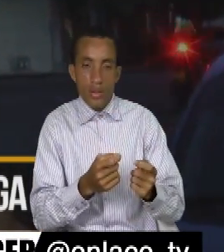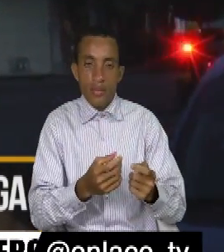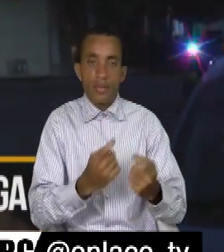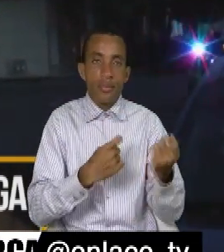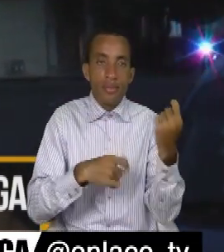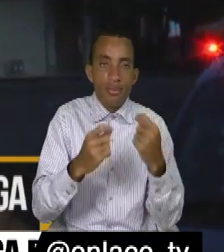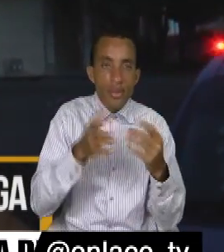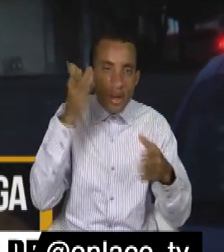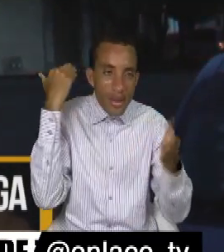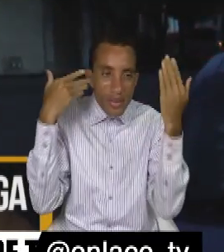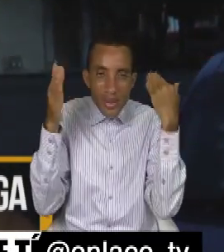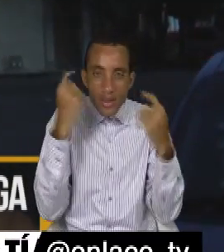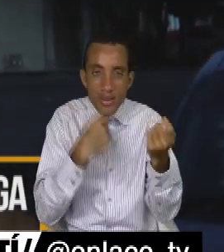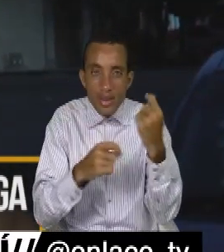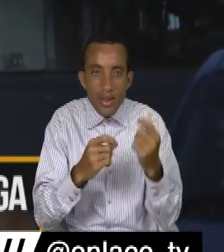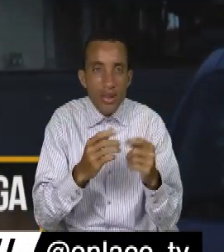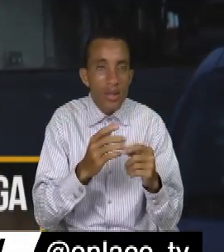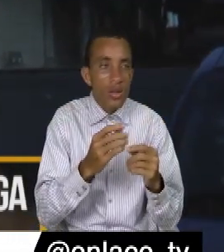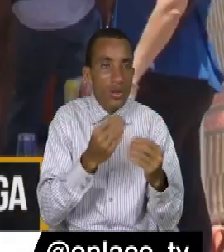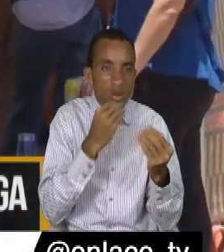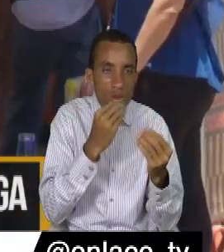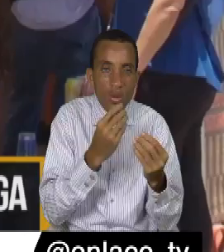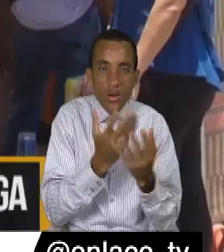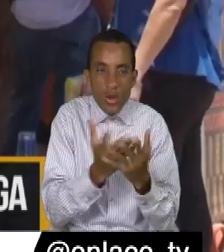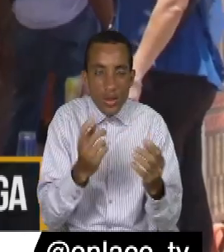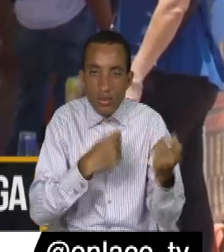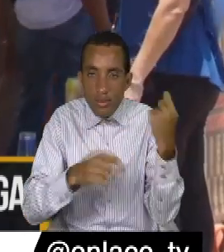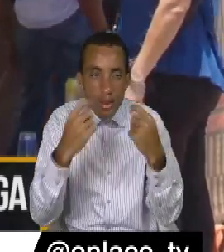ahí frente a la Plaza Campesina está el lote metropolitano de eventos.